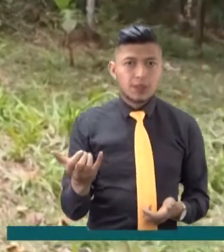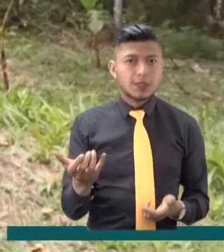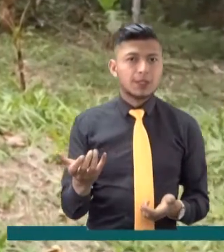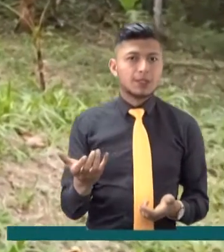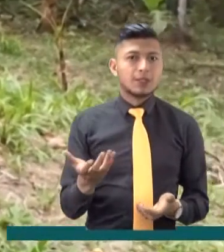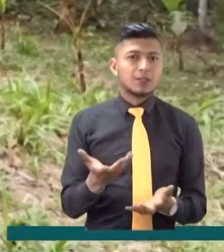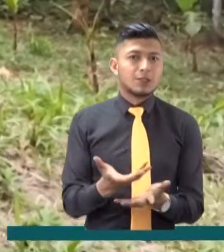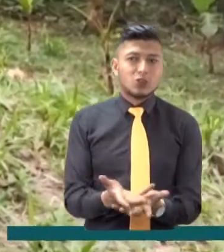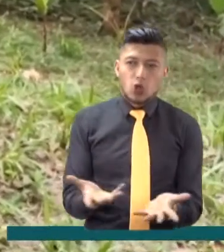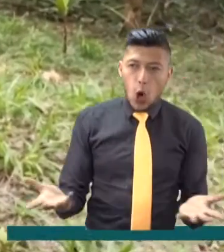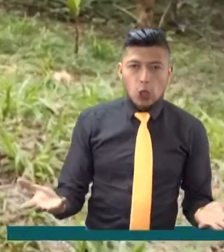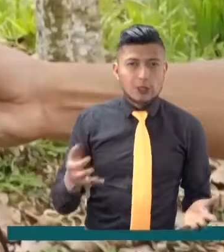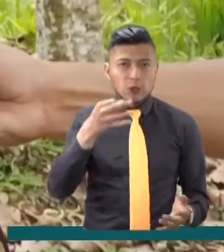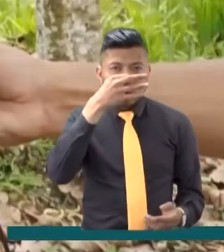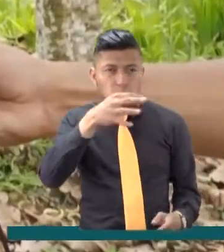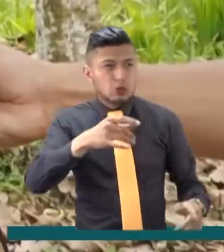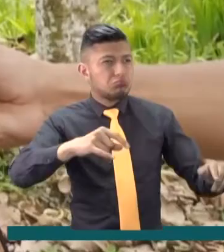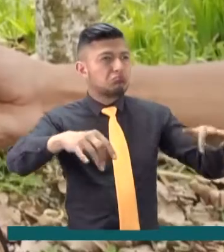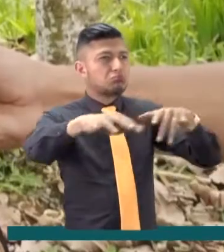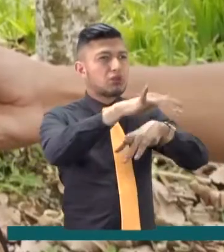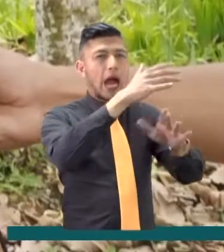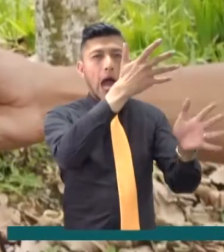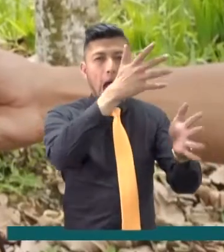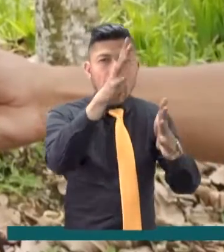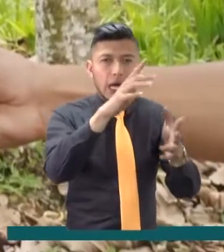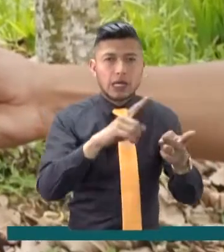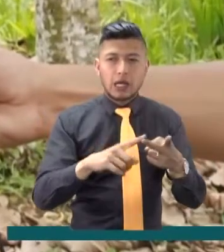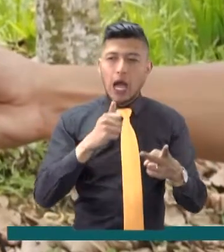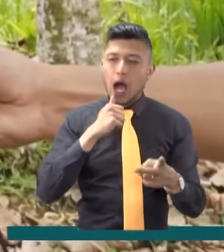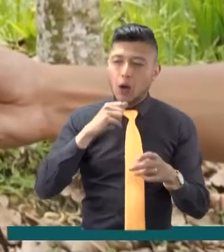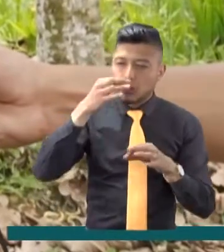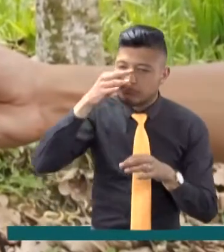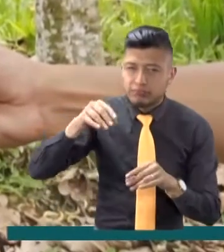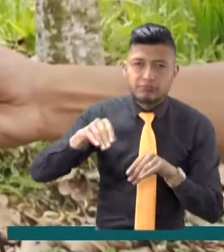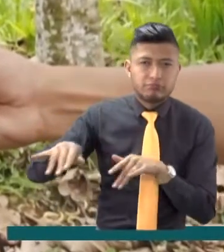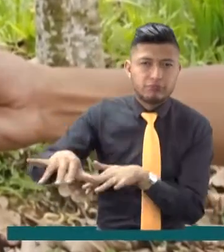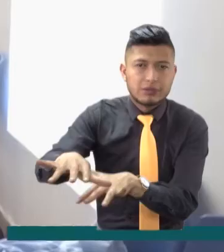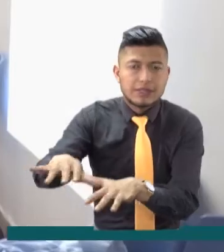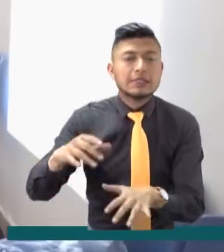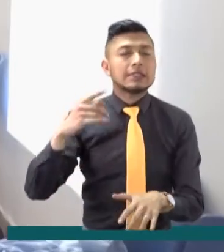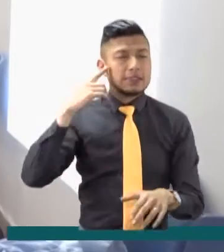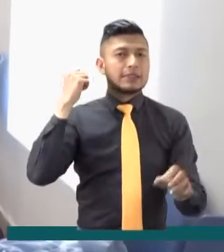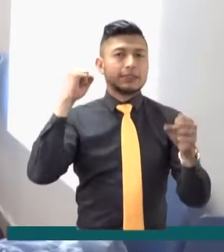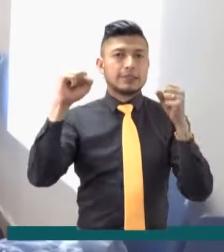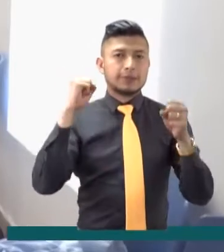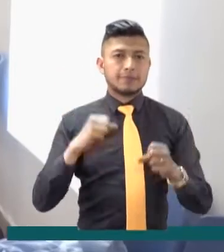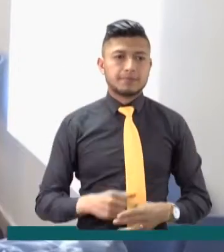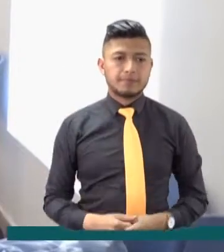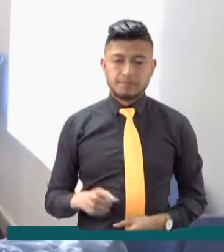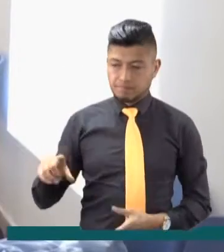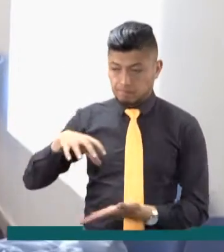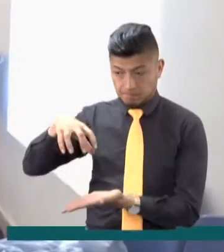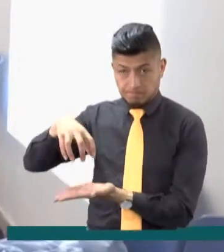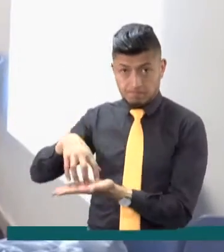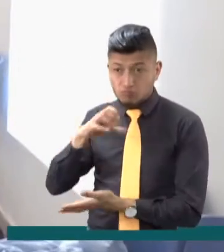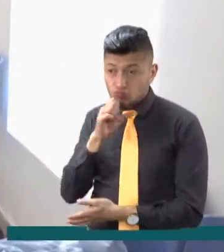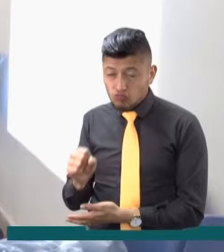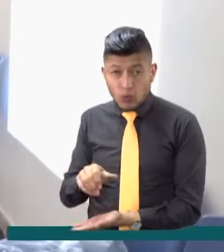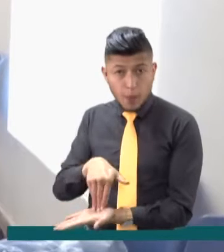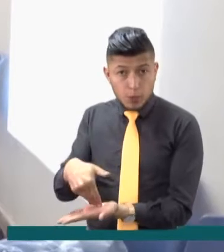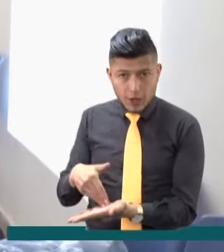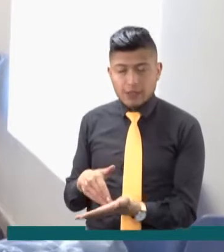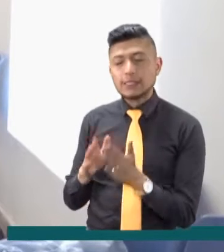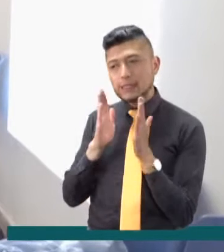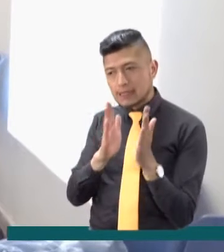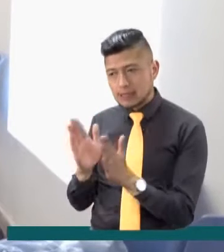a todo lo que contamina tanto el aire como las aguas. San Vicente de Paúl es un hogar para el adulto mayor